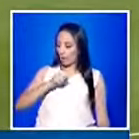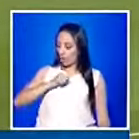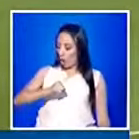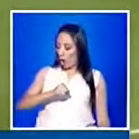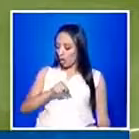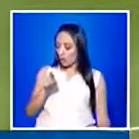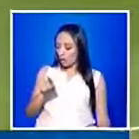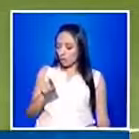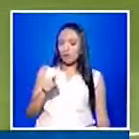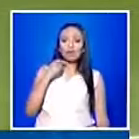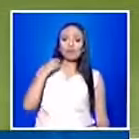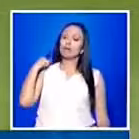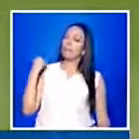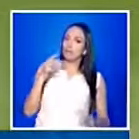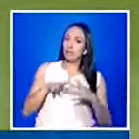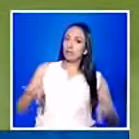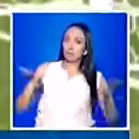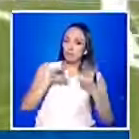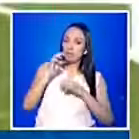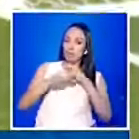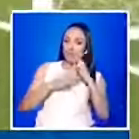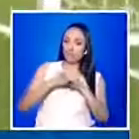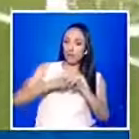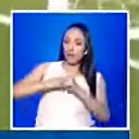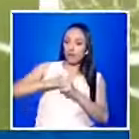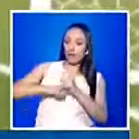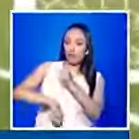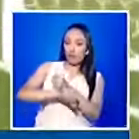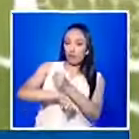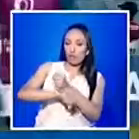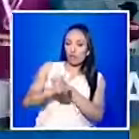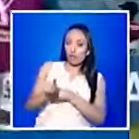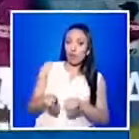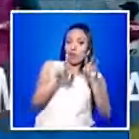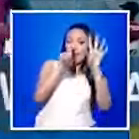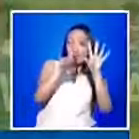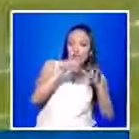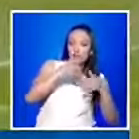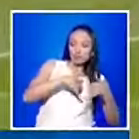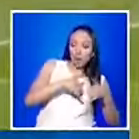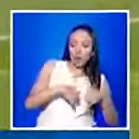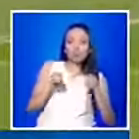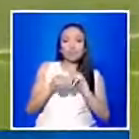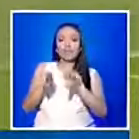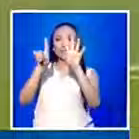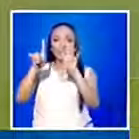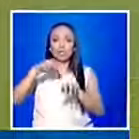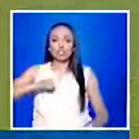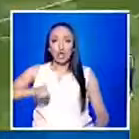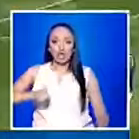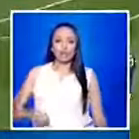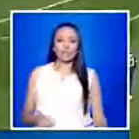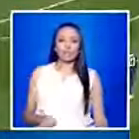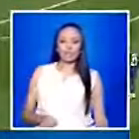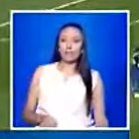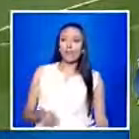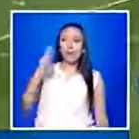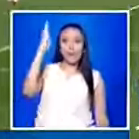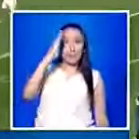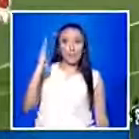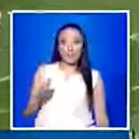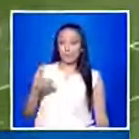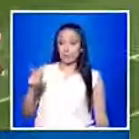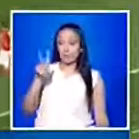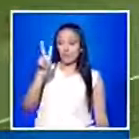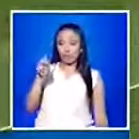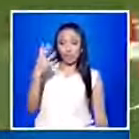una racha perfecta en los mundiales de fútbol. Ha jugado 6 partidos y anotó 6 tantos. En Brasil